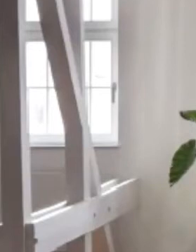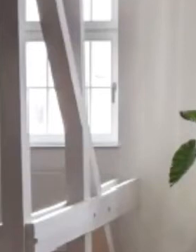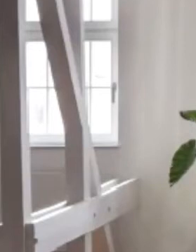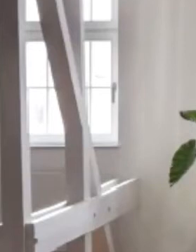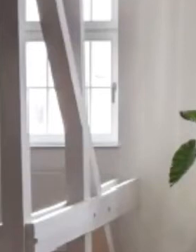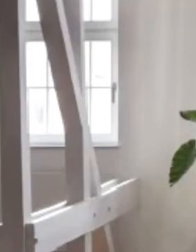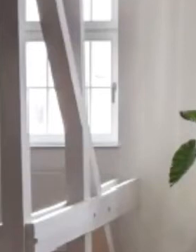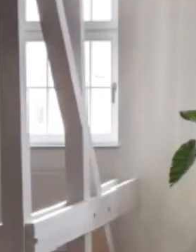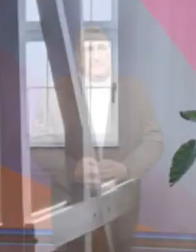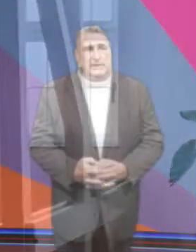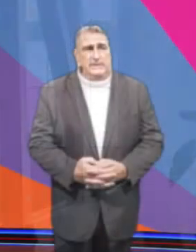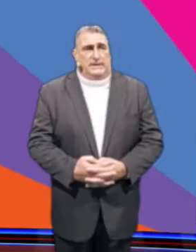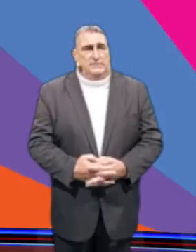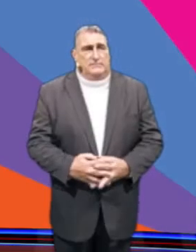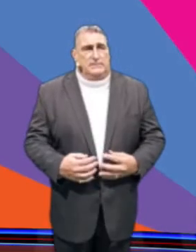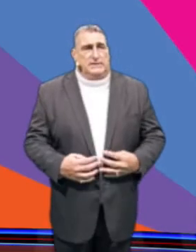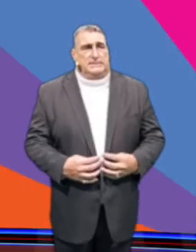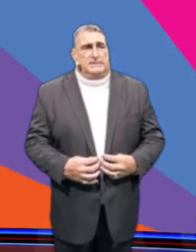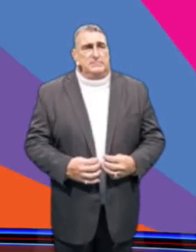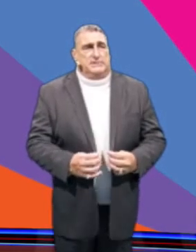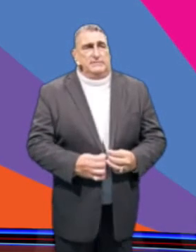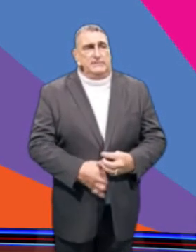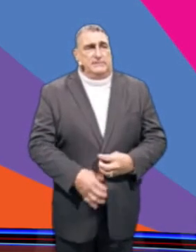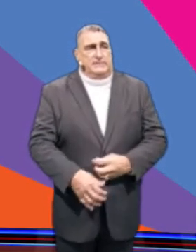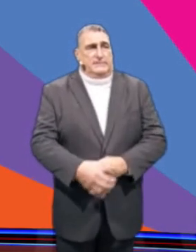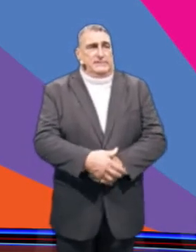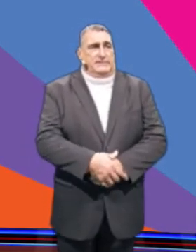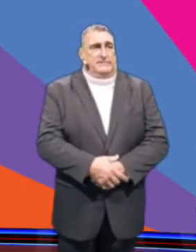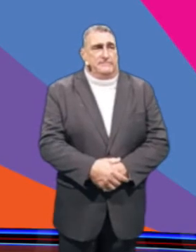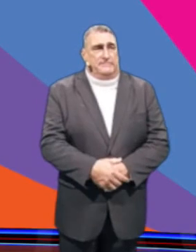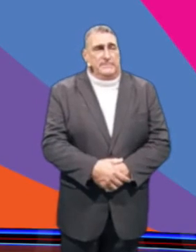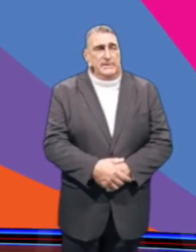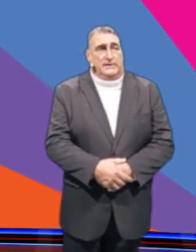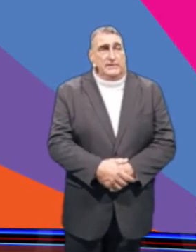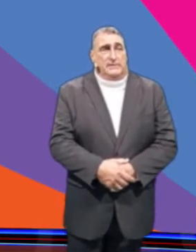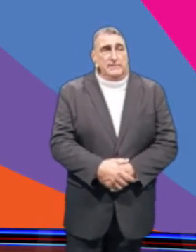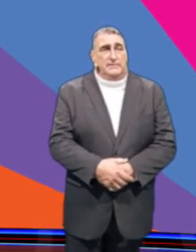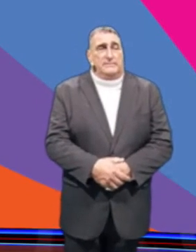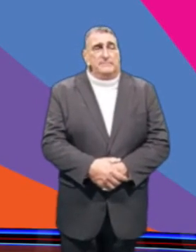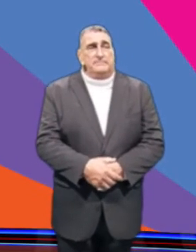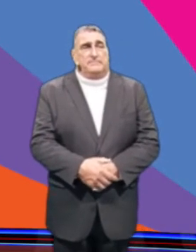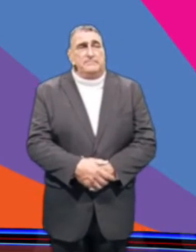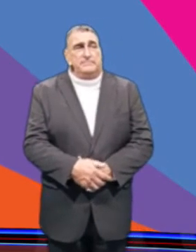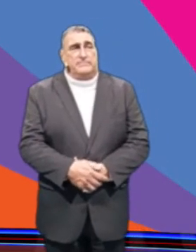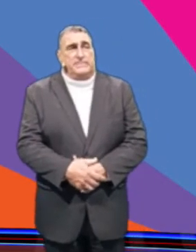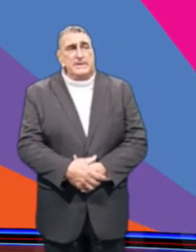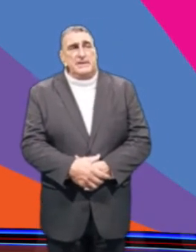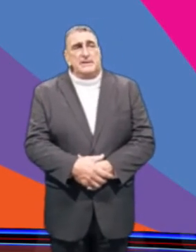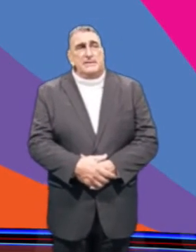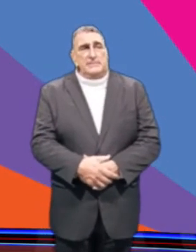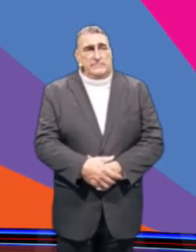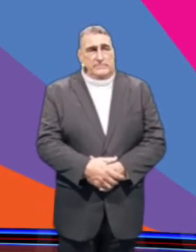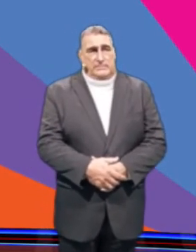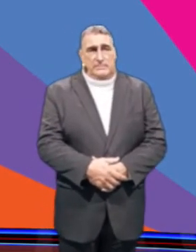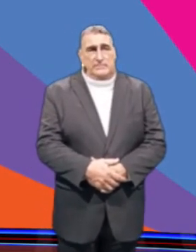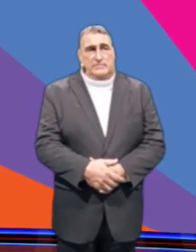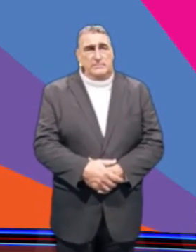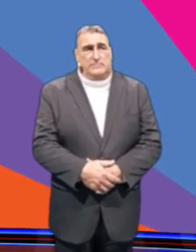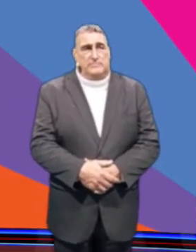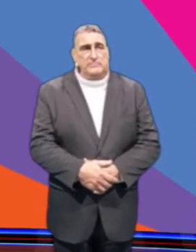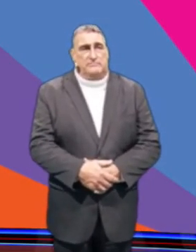argentino. El Estado se tiene que hacer El responsable. Estado, pero ¿por qué? Porque las vacunas están